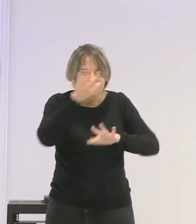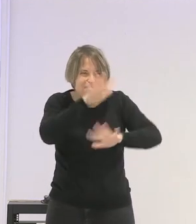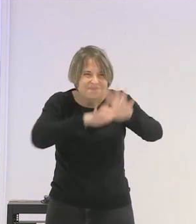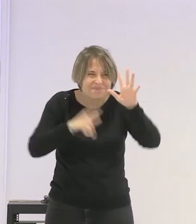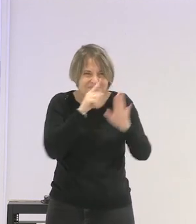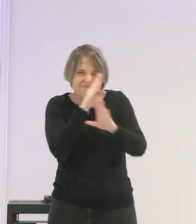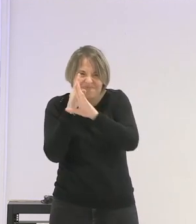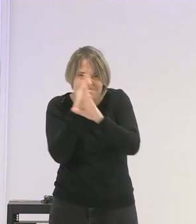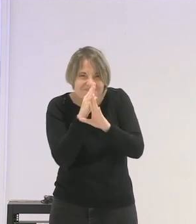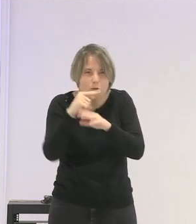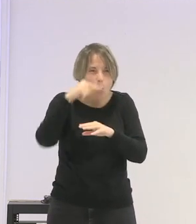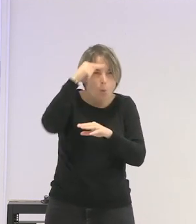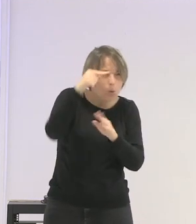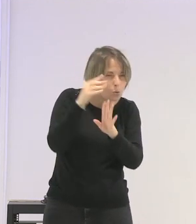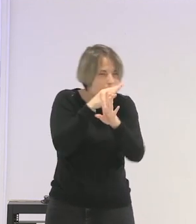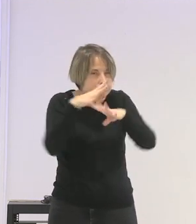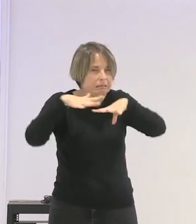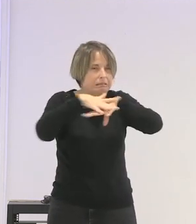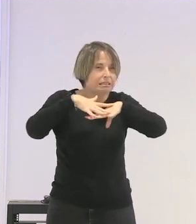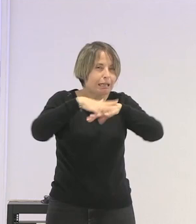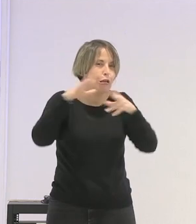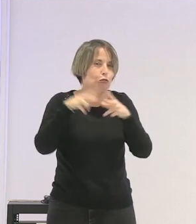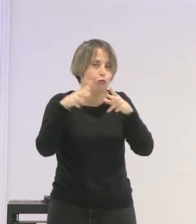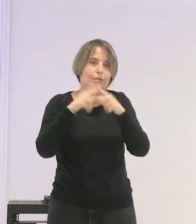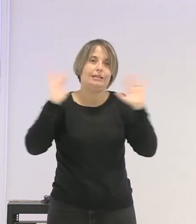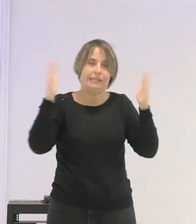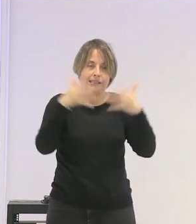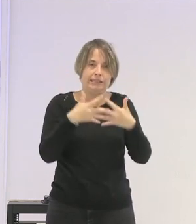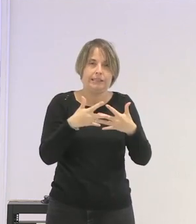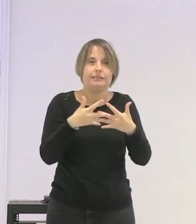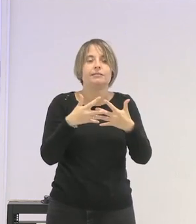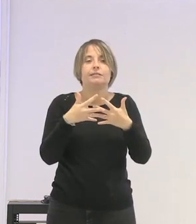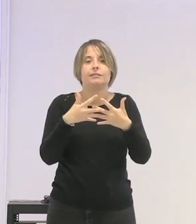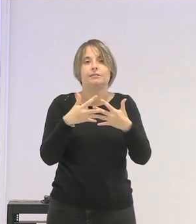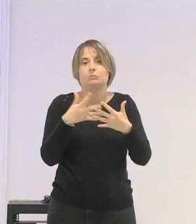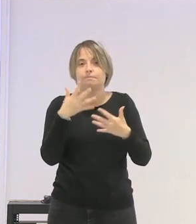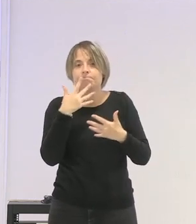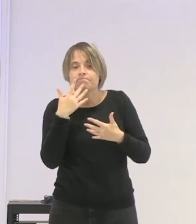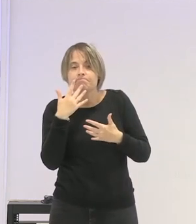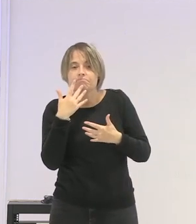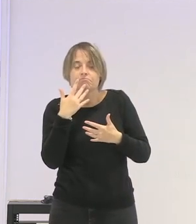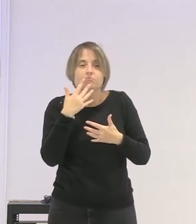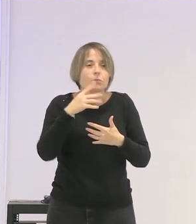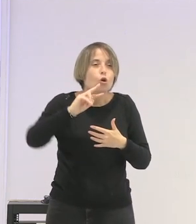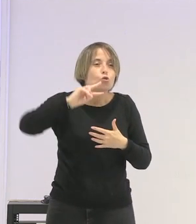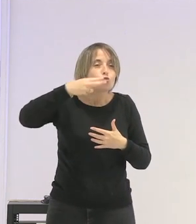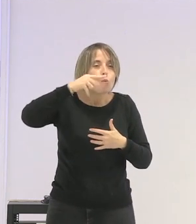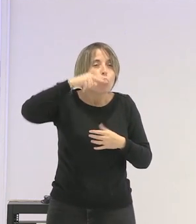Hay elementos subculturales a través de las redes sociales o de Internet, que como puede ser la subcultura incel, no sé si lo